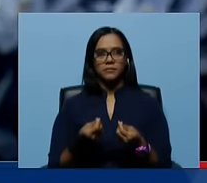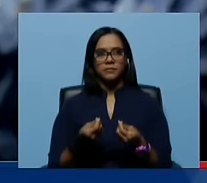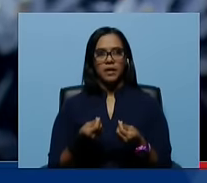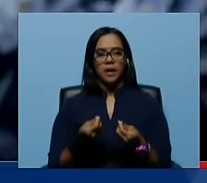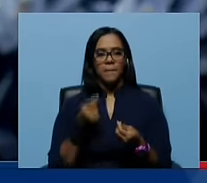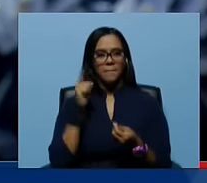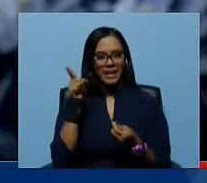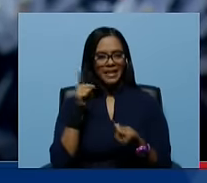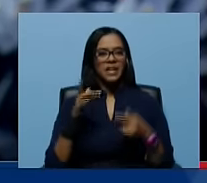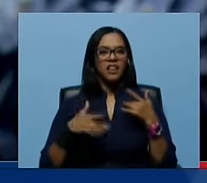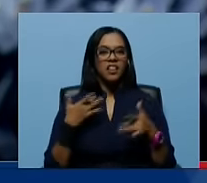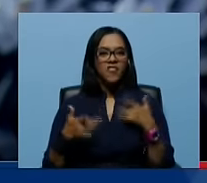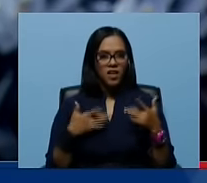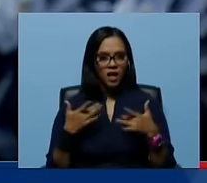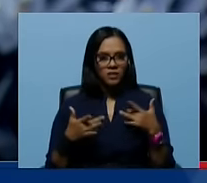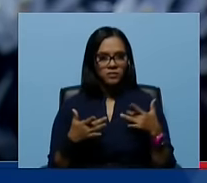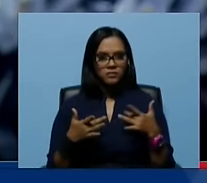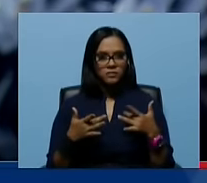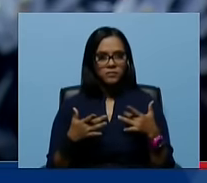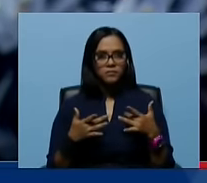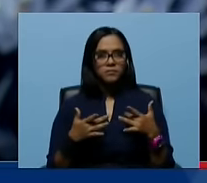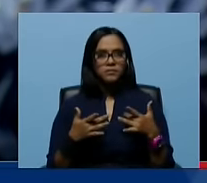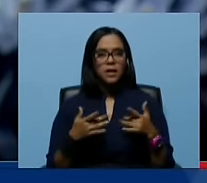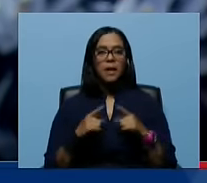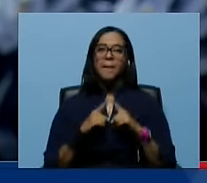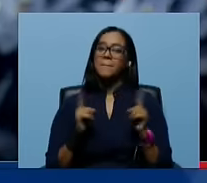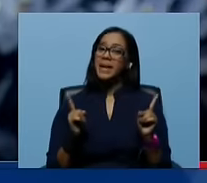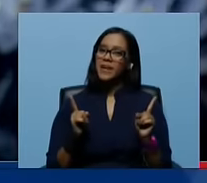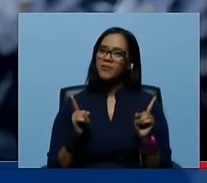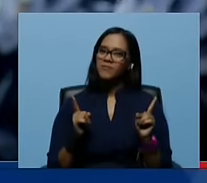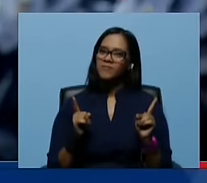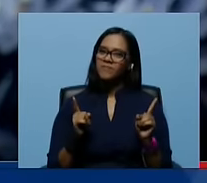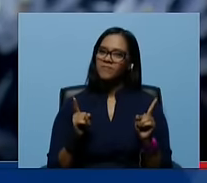para esos eventos, pero no contaban